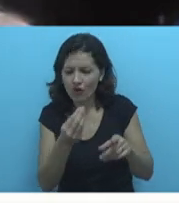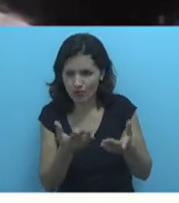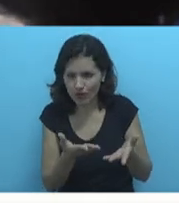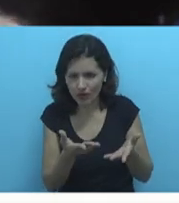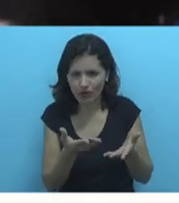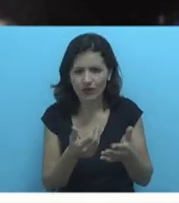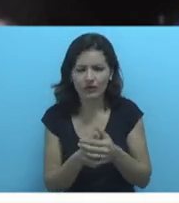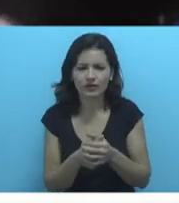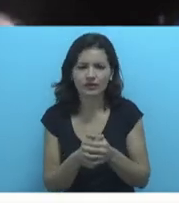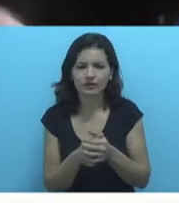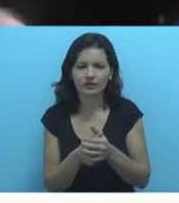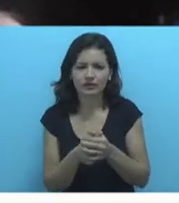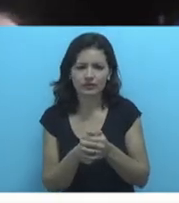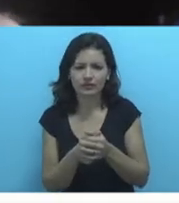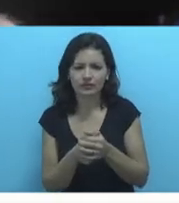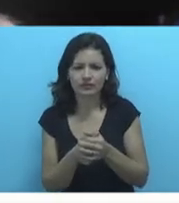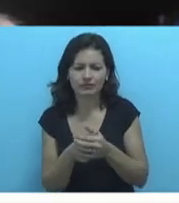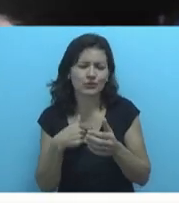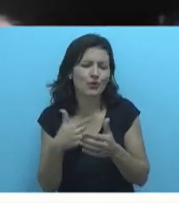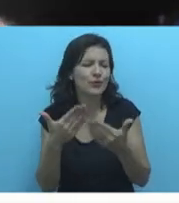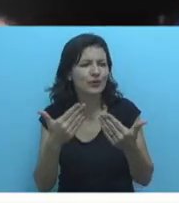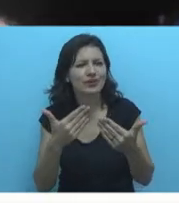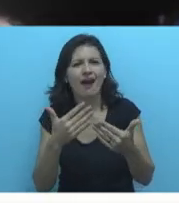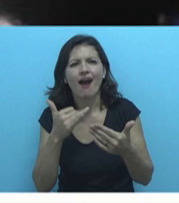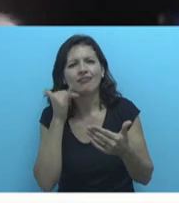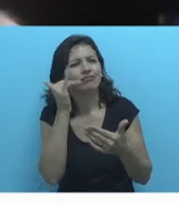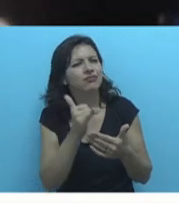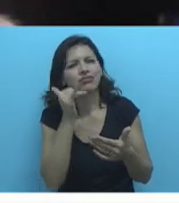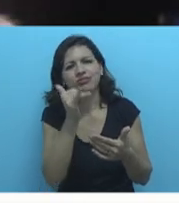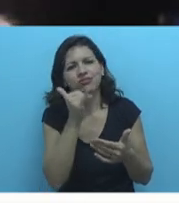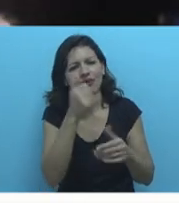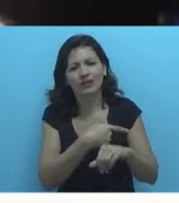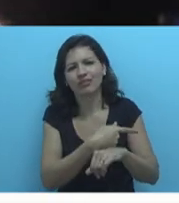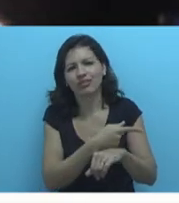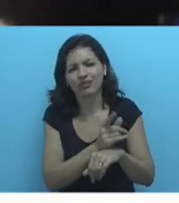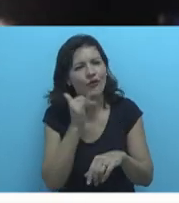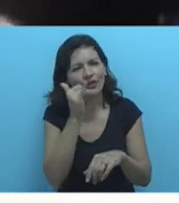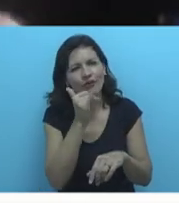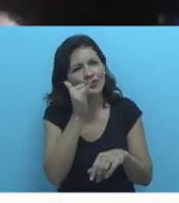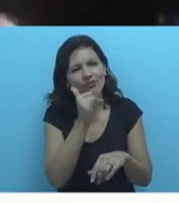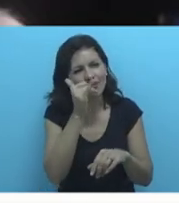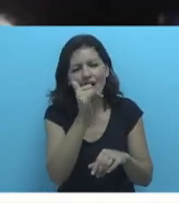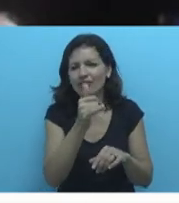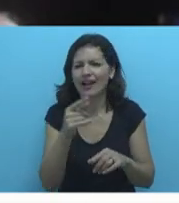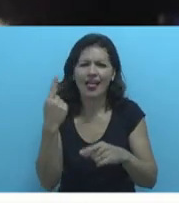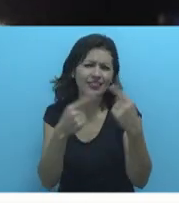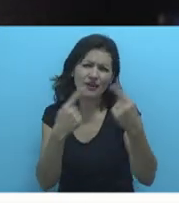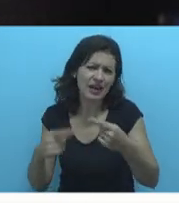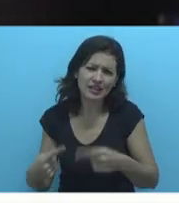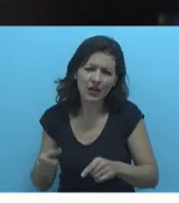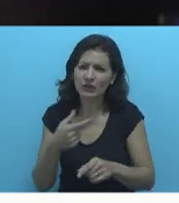Me llevaría horas y horas contar todo lo que se hizo en un gobierno que le cambió la vida para bien a los santafesinos y